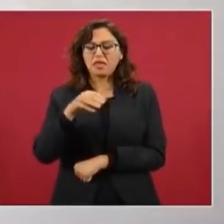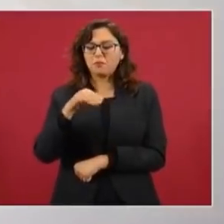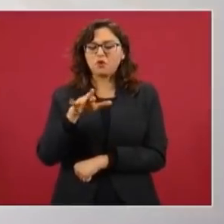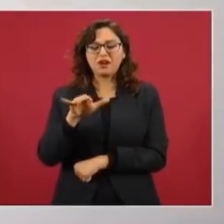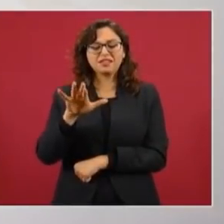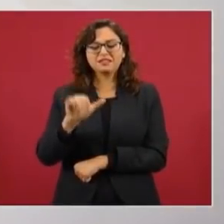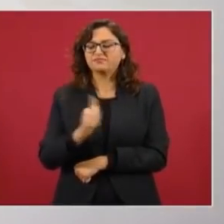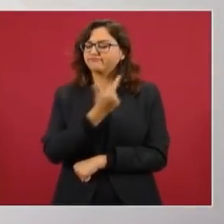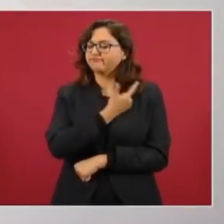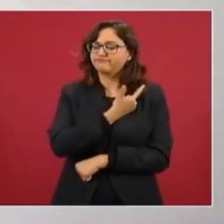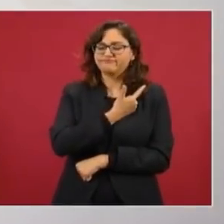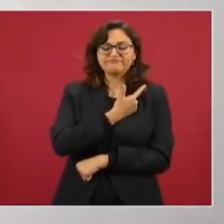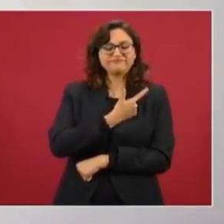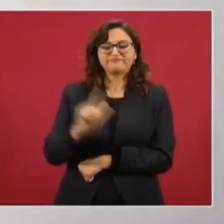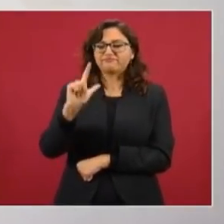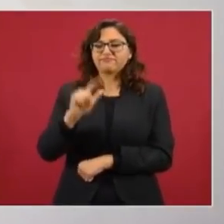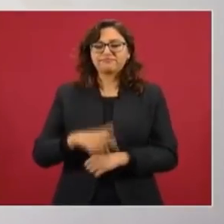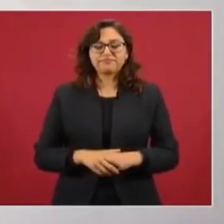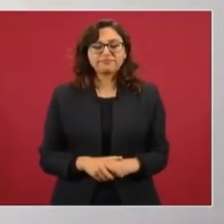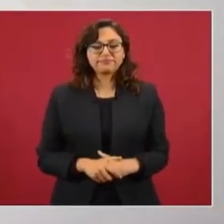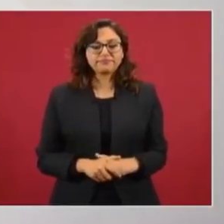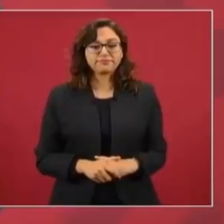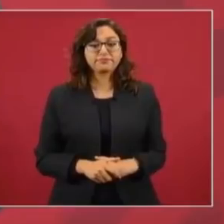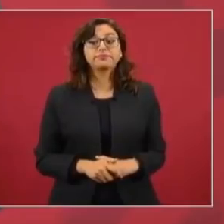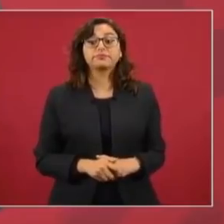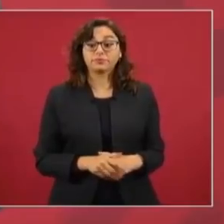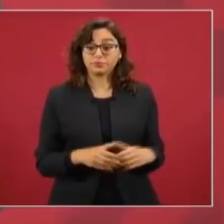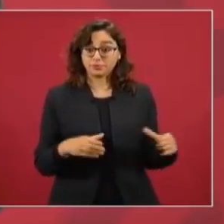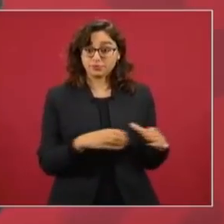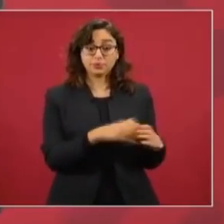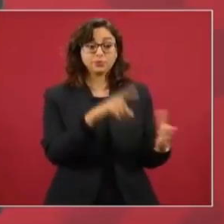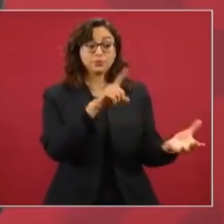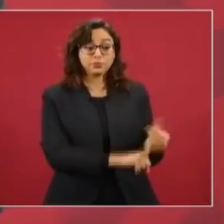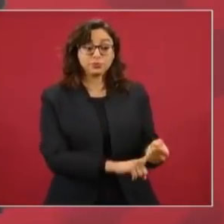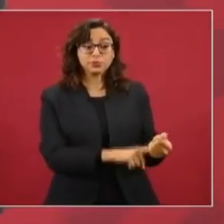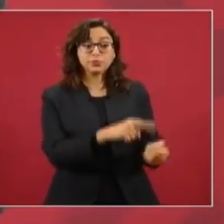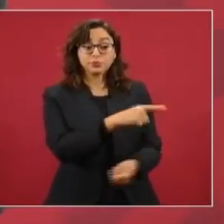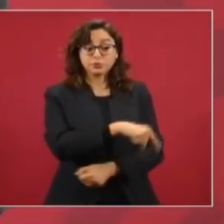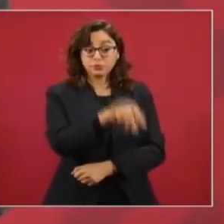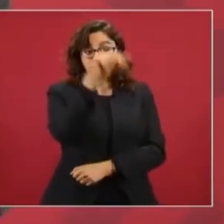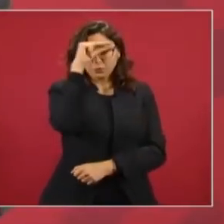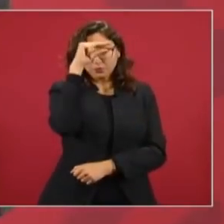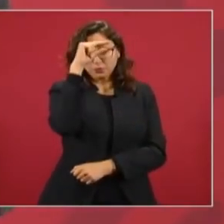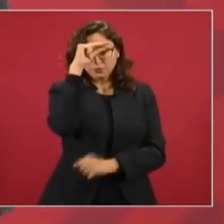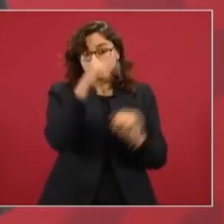Y aquí incluyo a los intelectuales orgánicos,